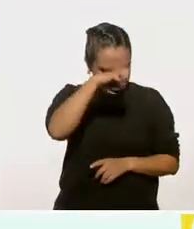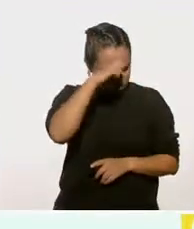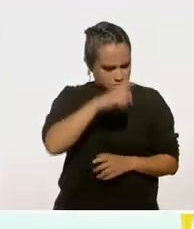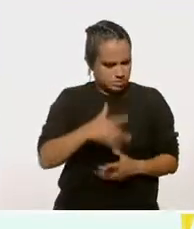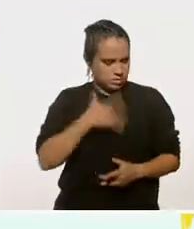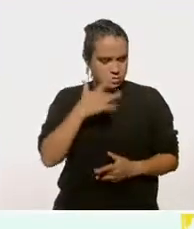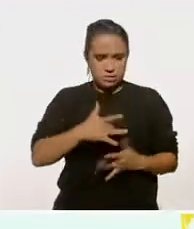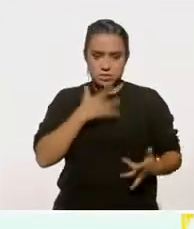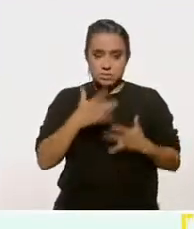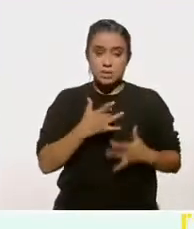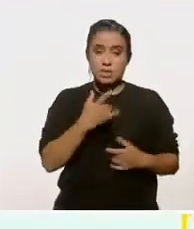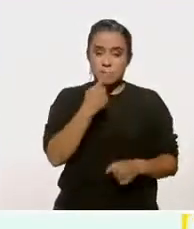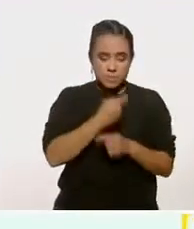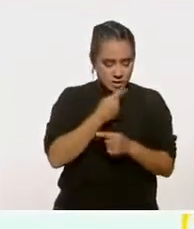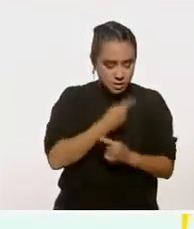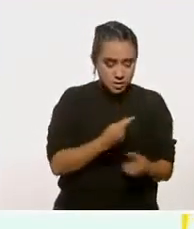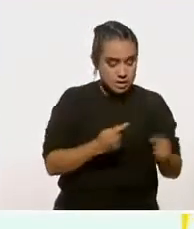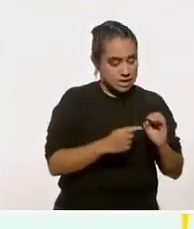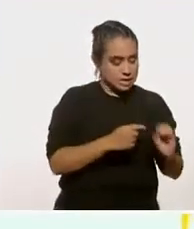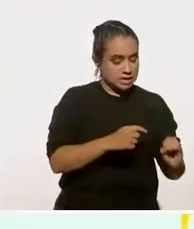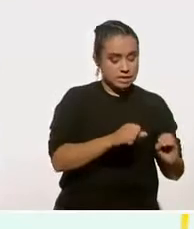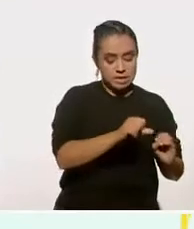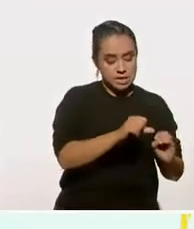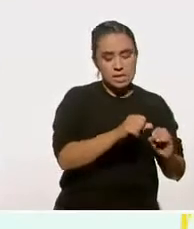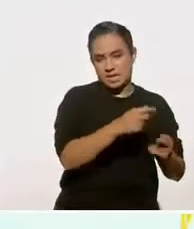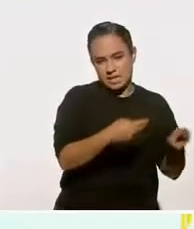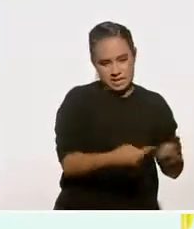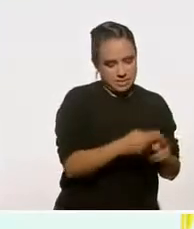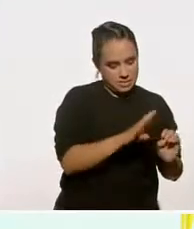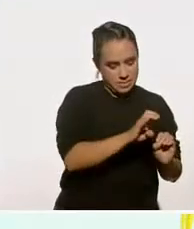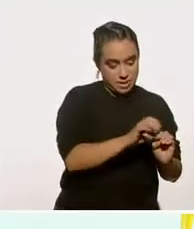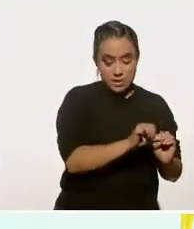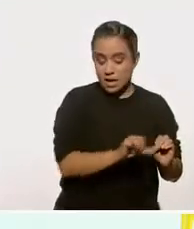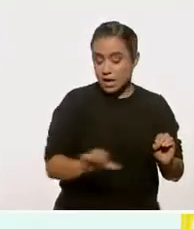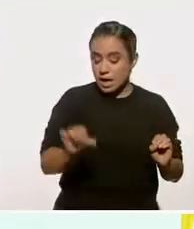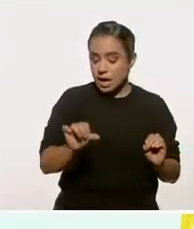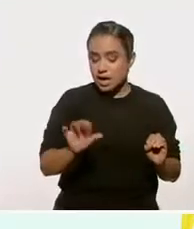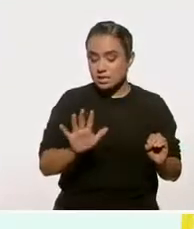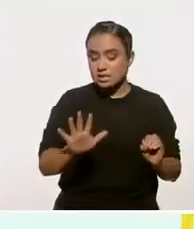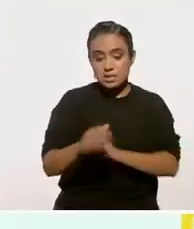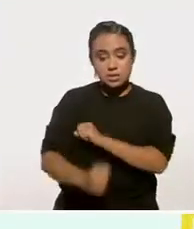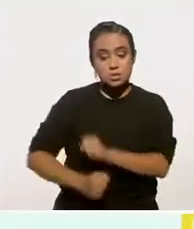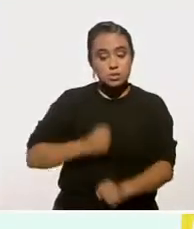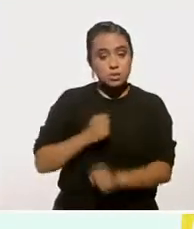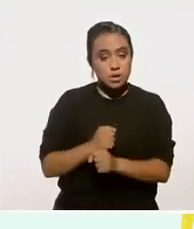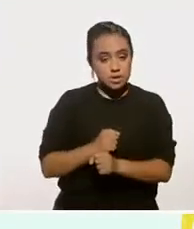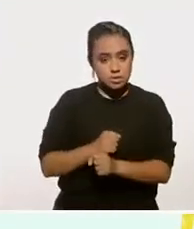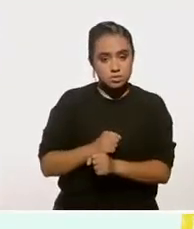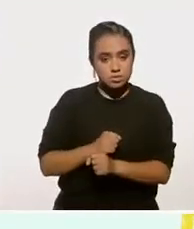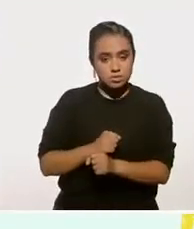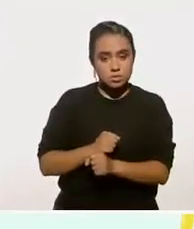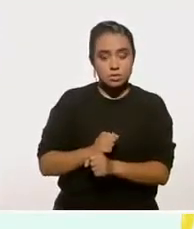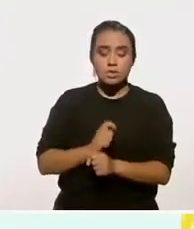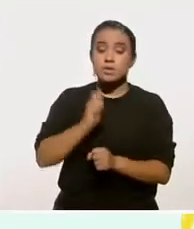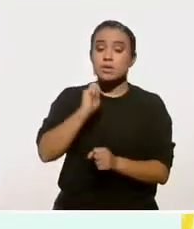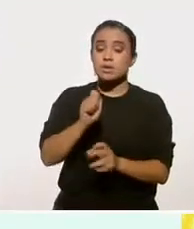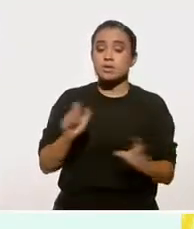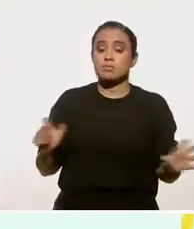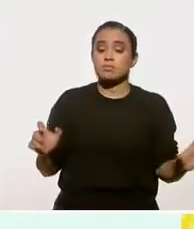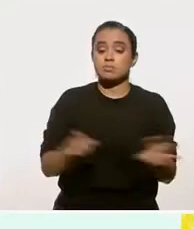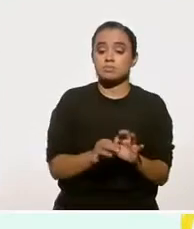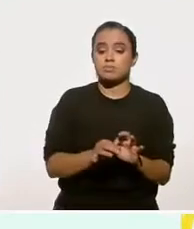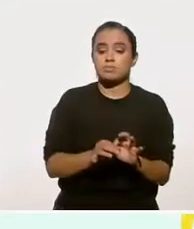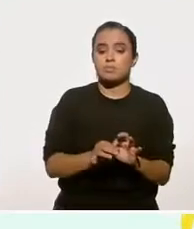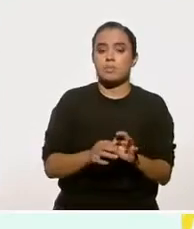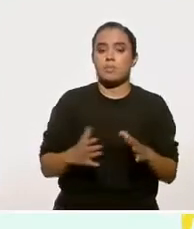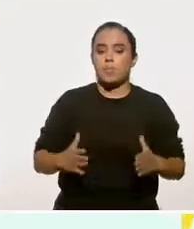primera infancia abarca de los 0 a los 5 años. Entonces está muy íntimamente relacionada con